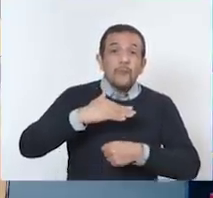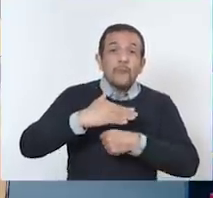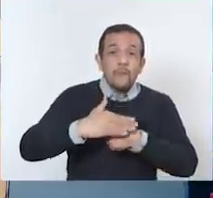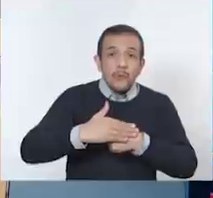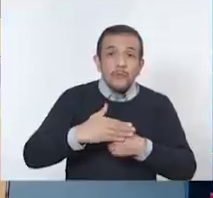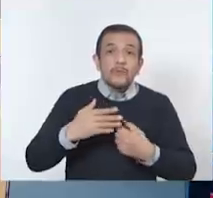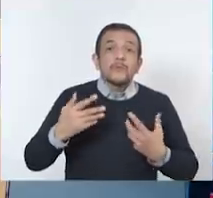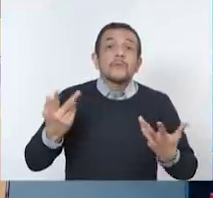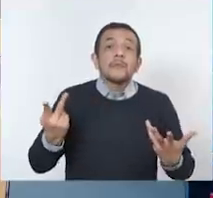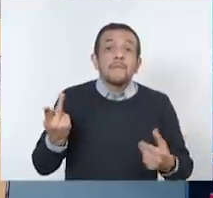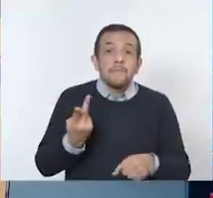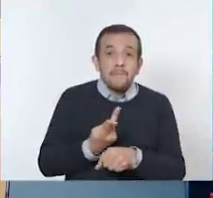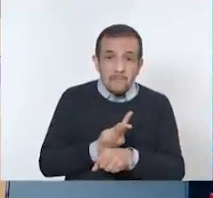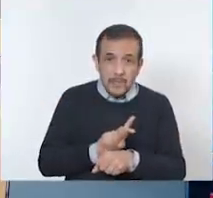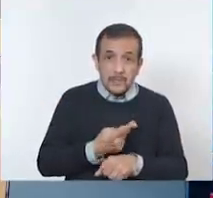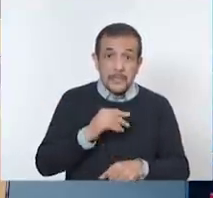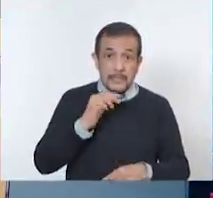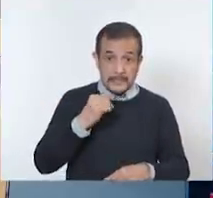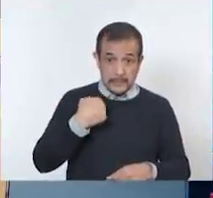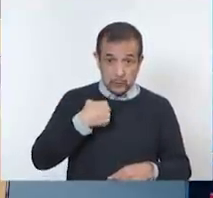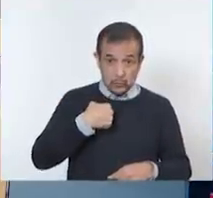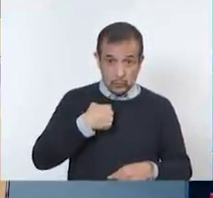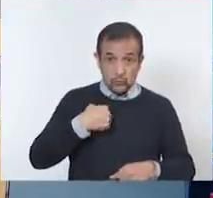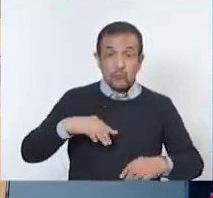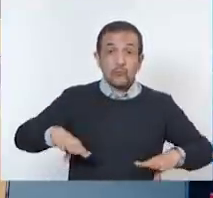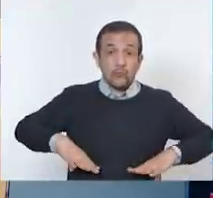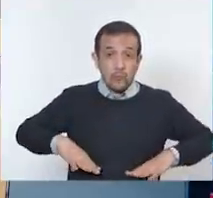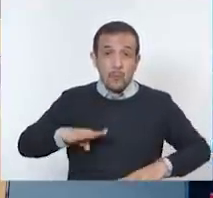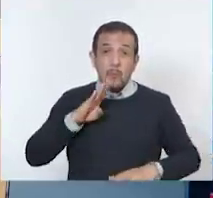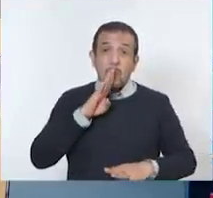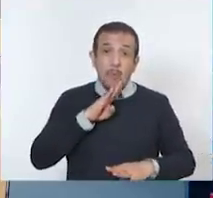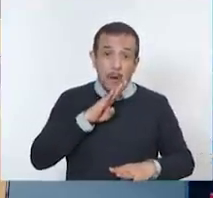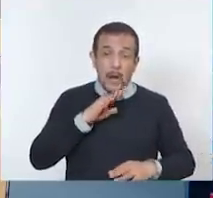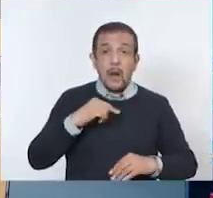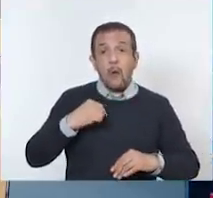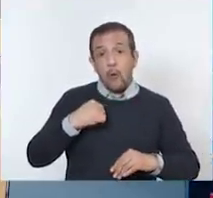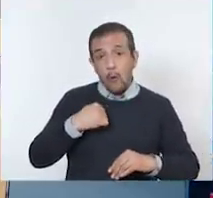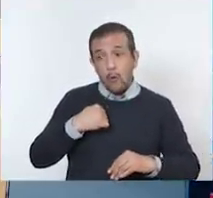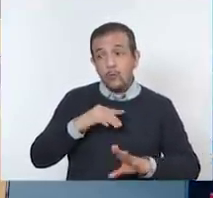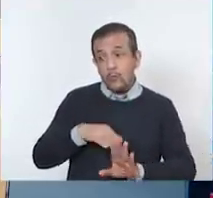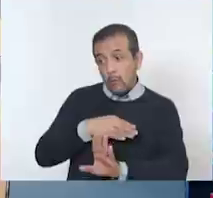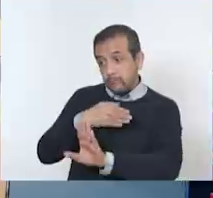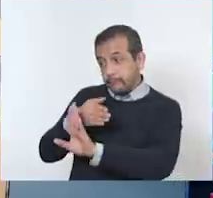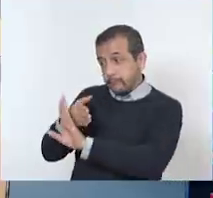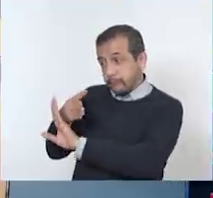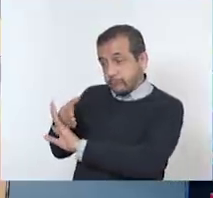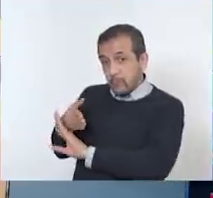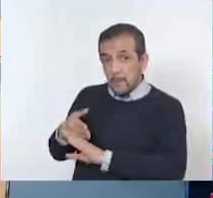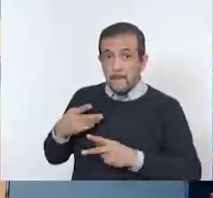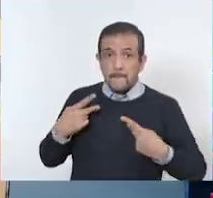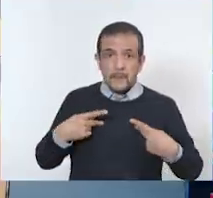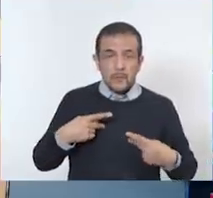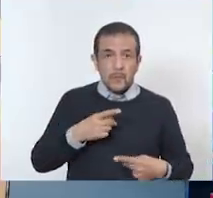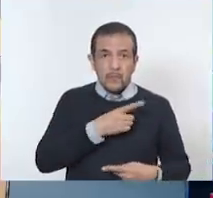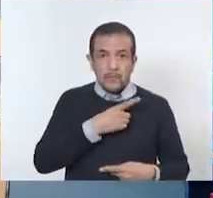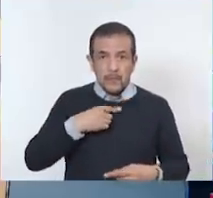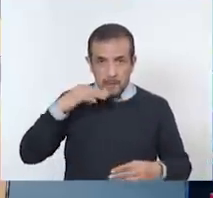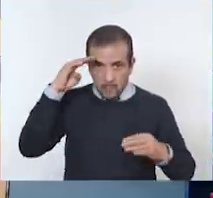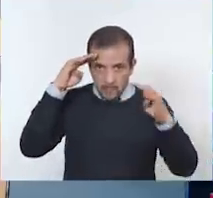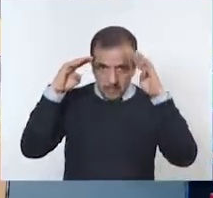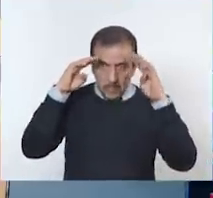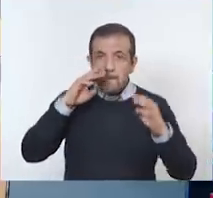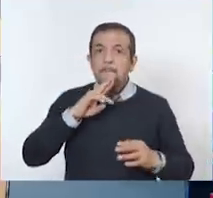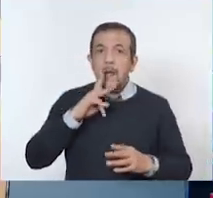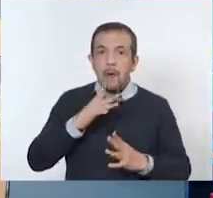anticipar las posibles consecuencias de nuestras acciones y evitar aquello que pueda dañarnos o afectar a los demás. Claro. Y hacer lo que